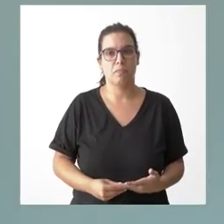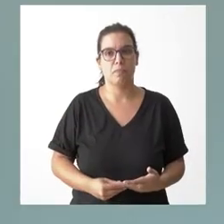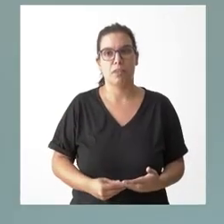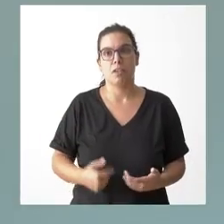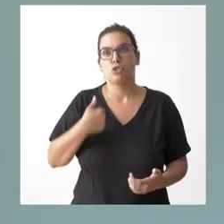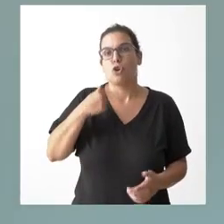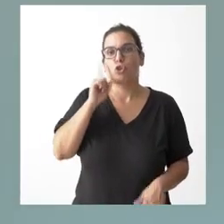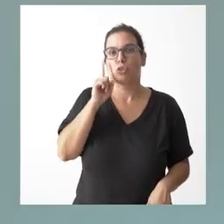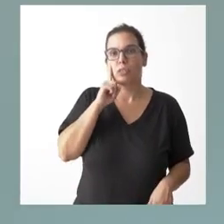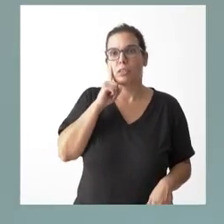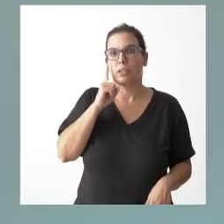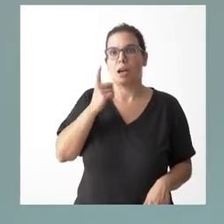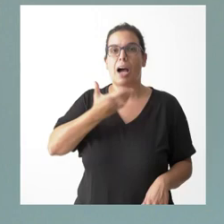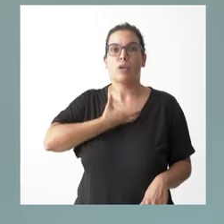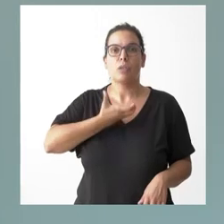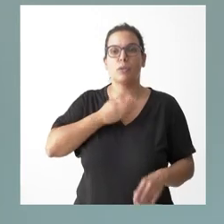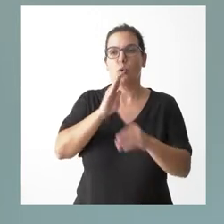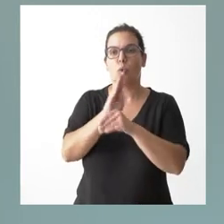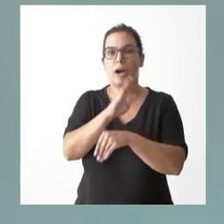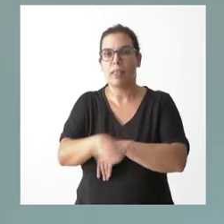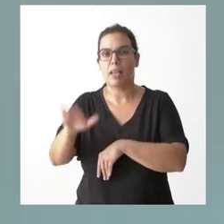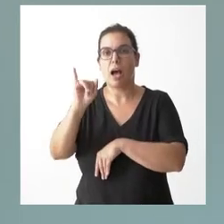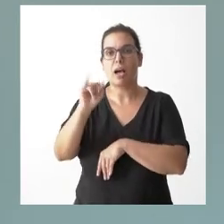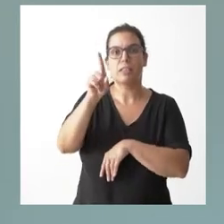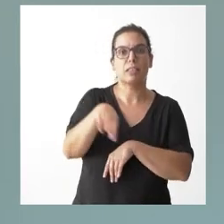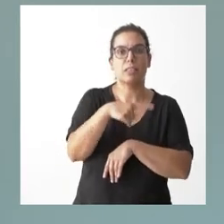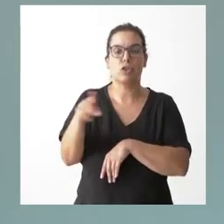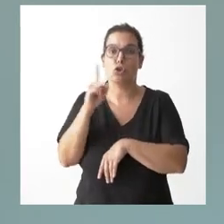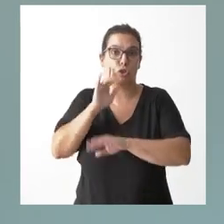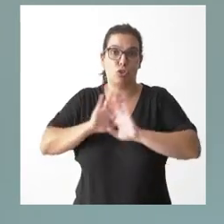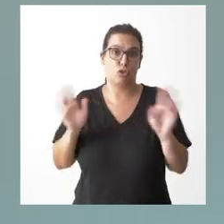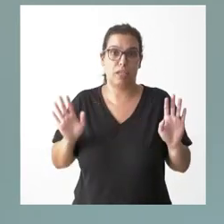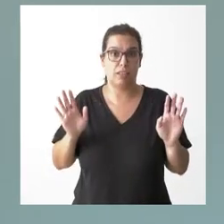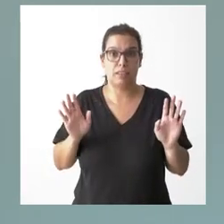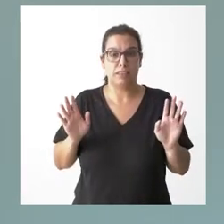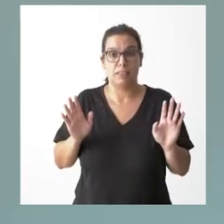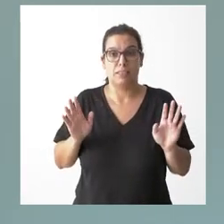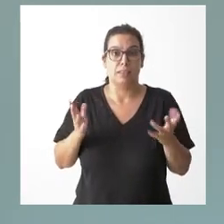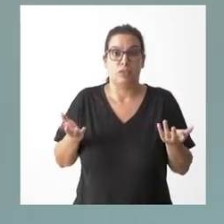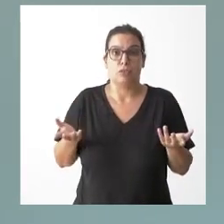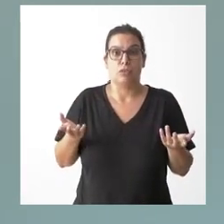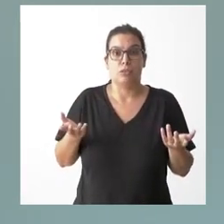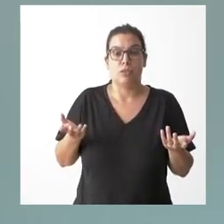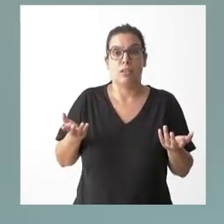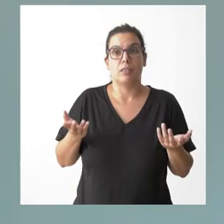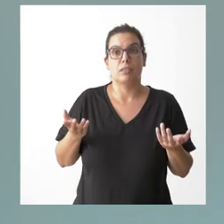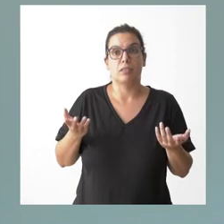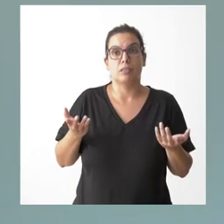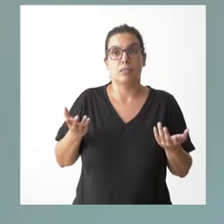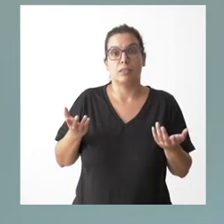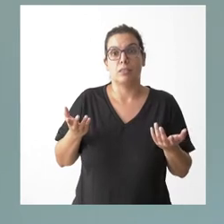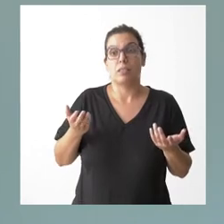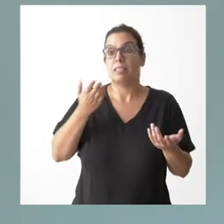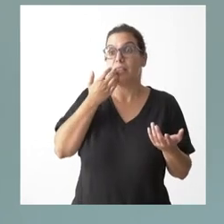sé qué ayuntamientos tienen guarderías y cuál no, o sea, con lo cual decir quién tenía antes y quién no tenía, lo que sí le puedo decir que todos los que han